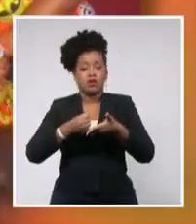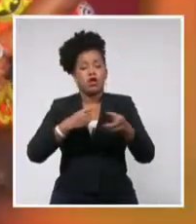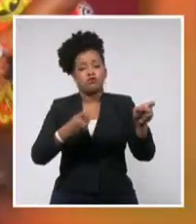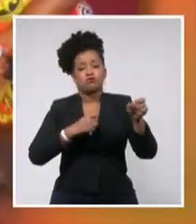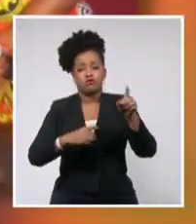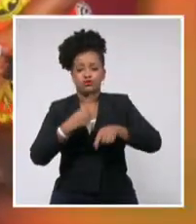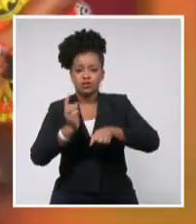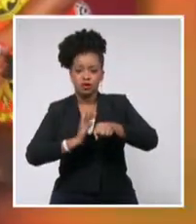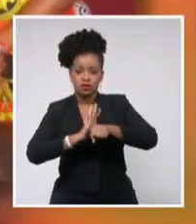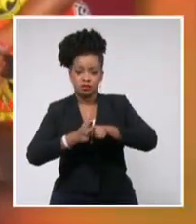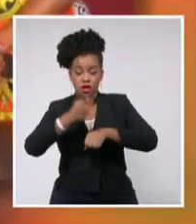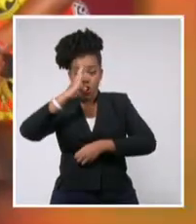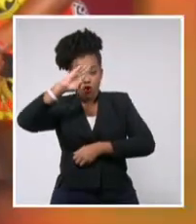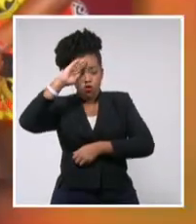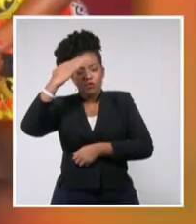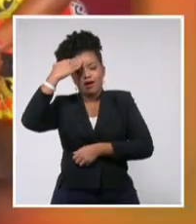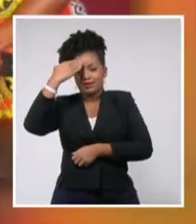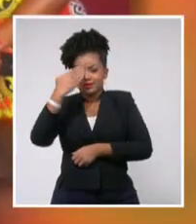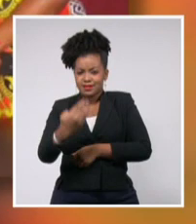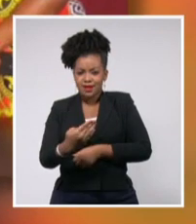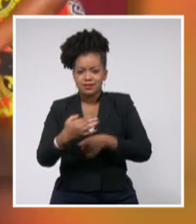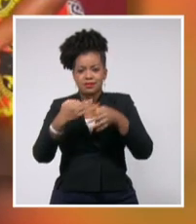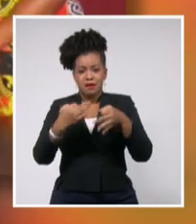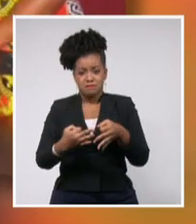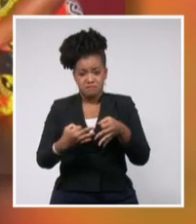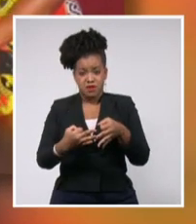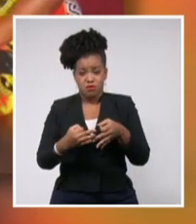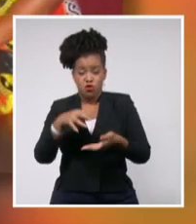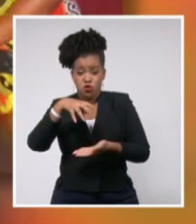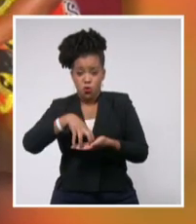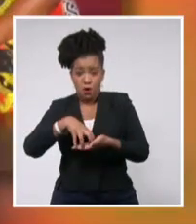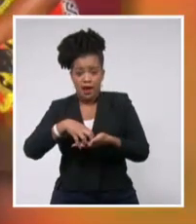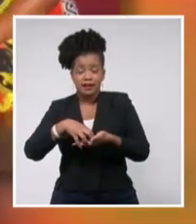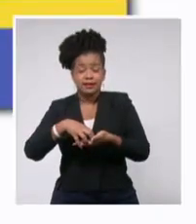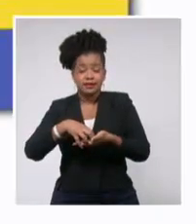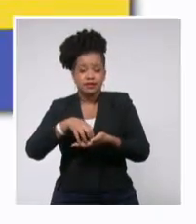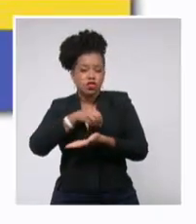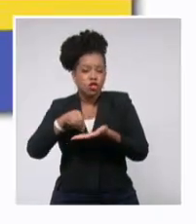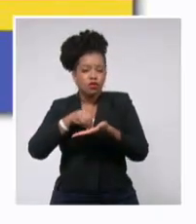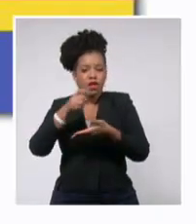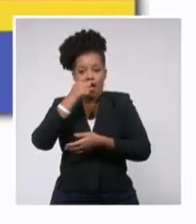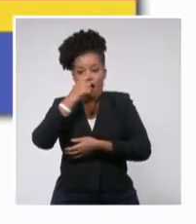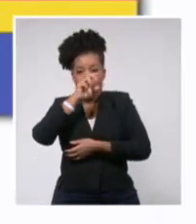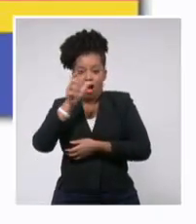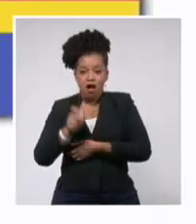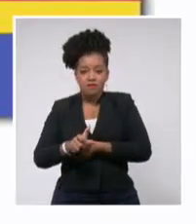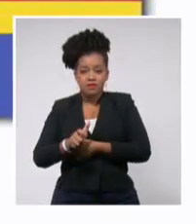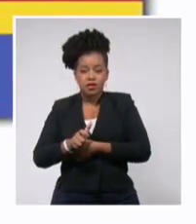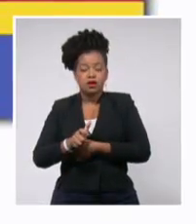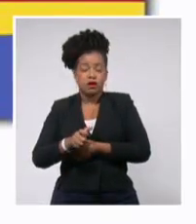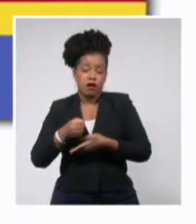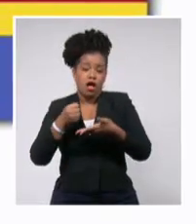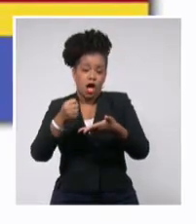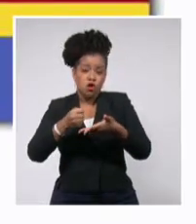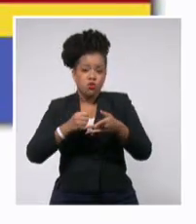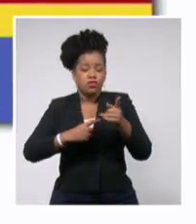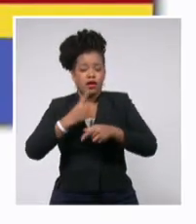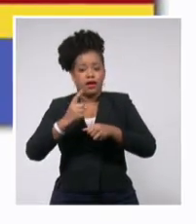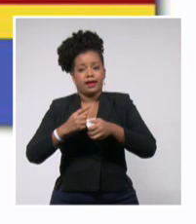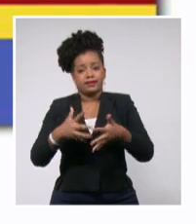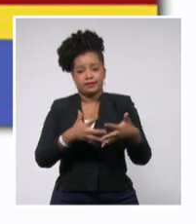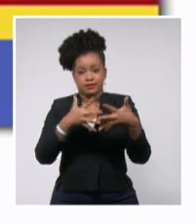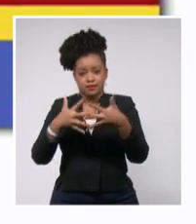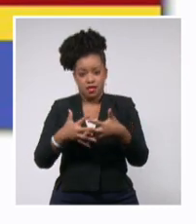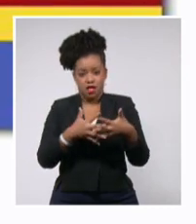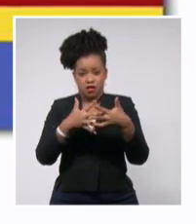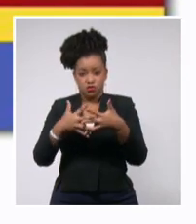coronavirus. Cuba agradece la posición del Reino de Suatini contra el bloqueo impuesto por Estados Unidos, expresada por el país africano ante